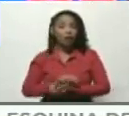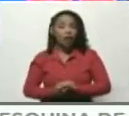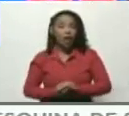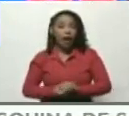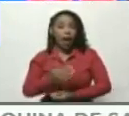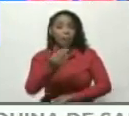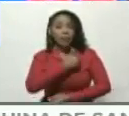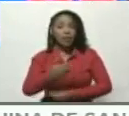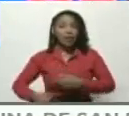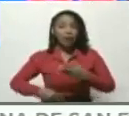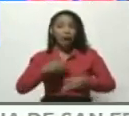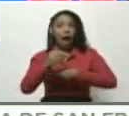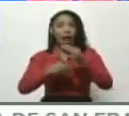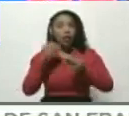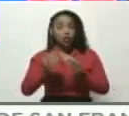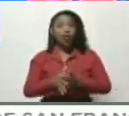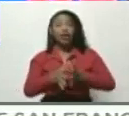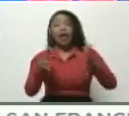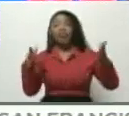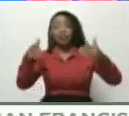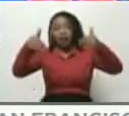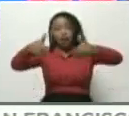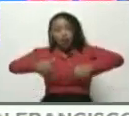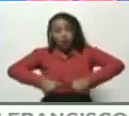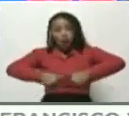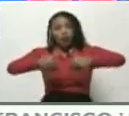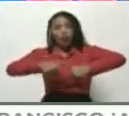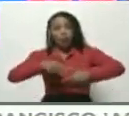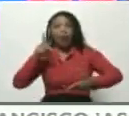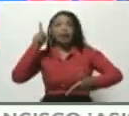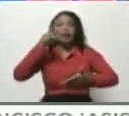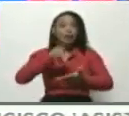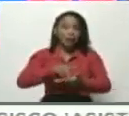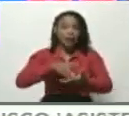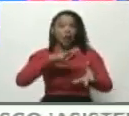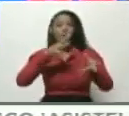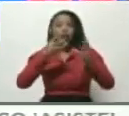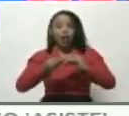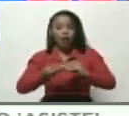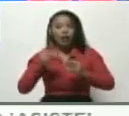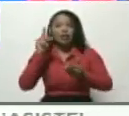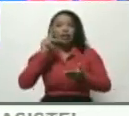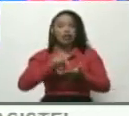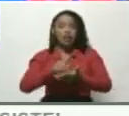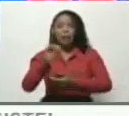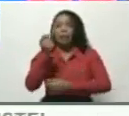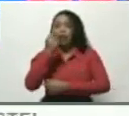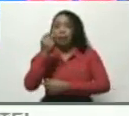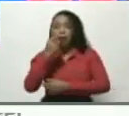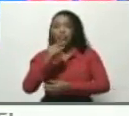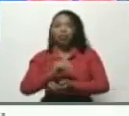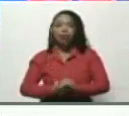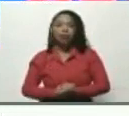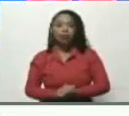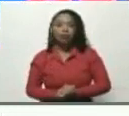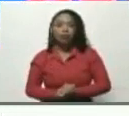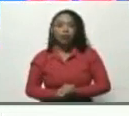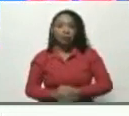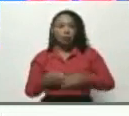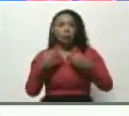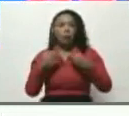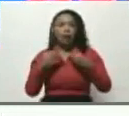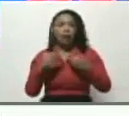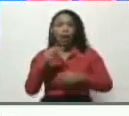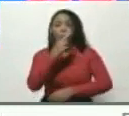hecho inmensos esfuerzos para que lleguen los CLAP, para que lleguen las medicinas, para que